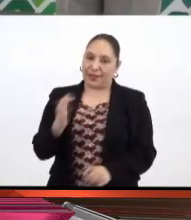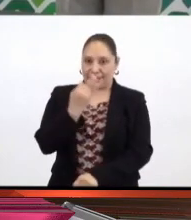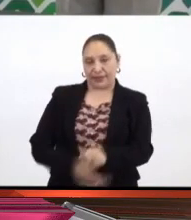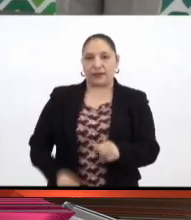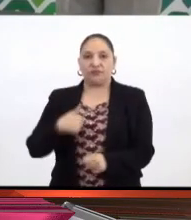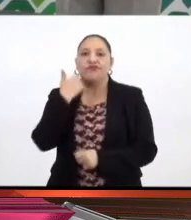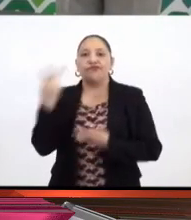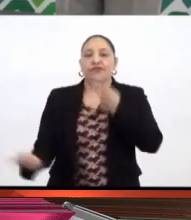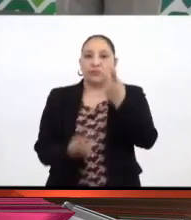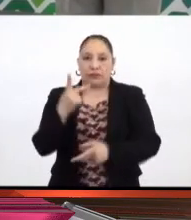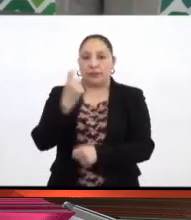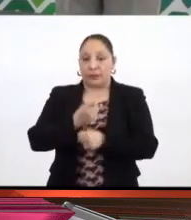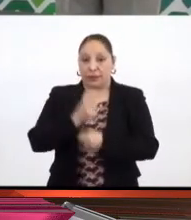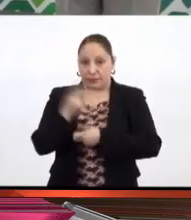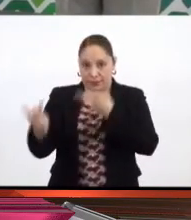Me gustaría preguntarle primero,